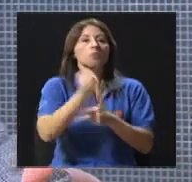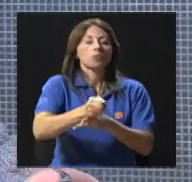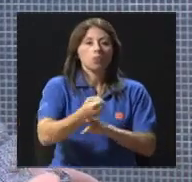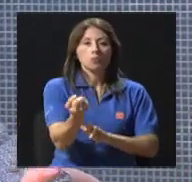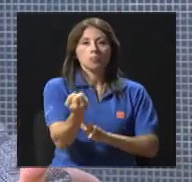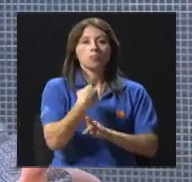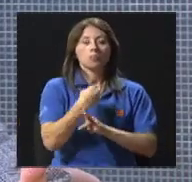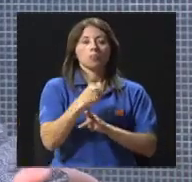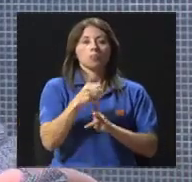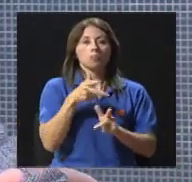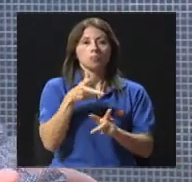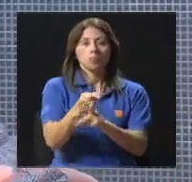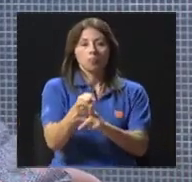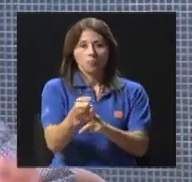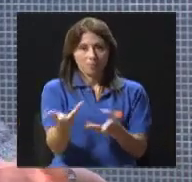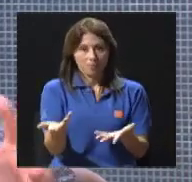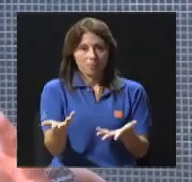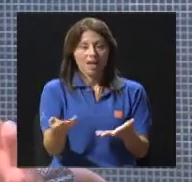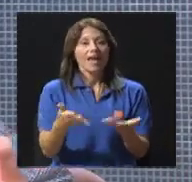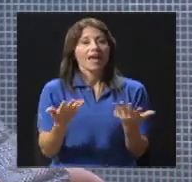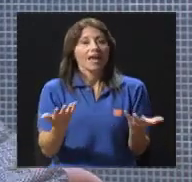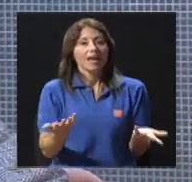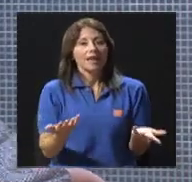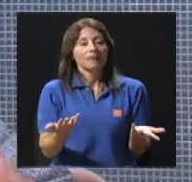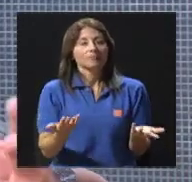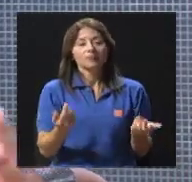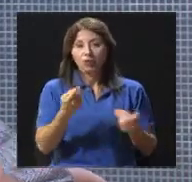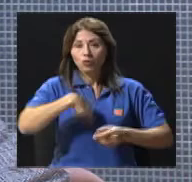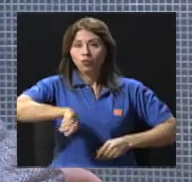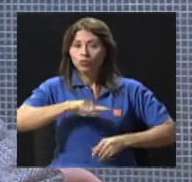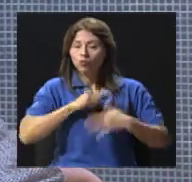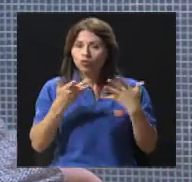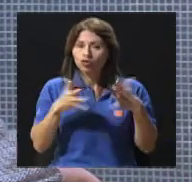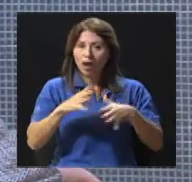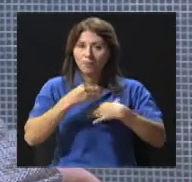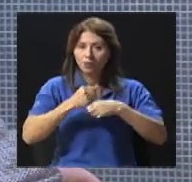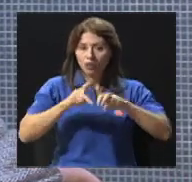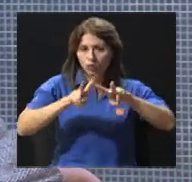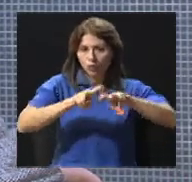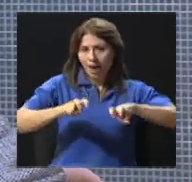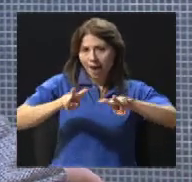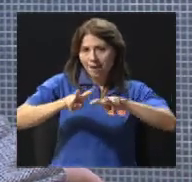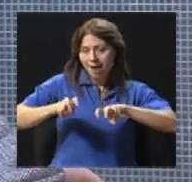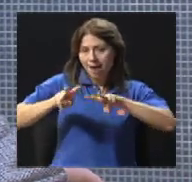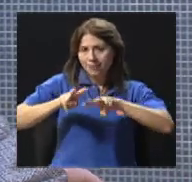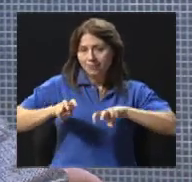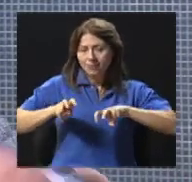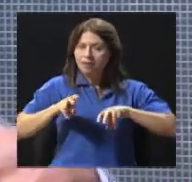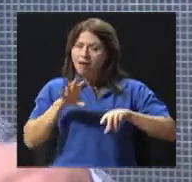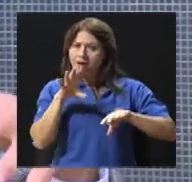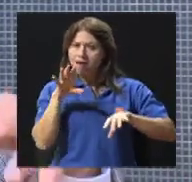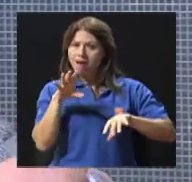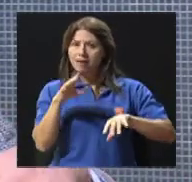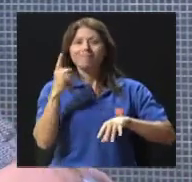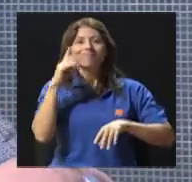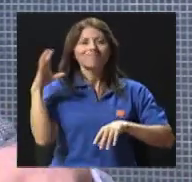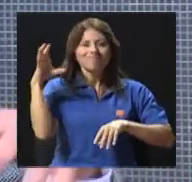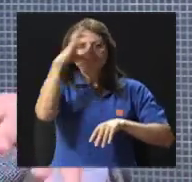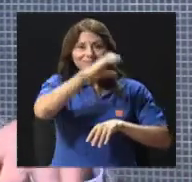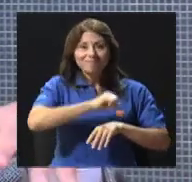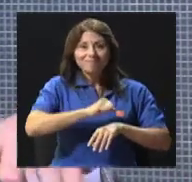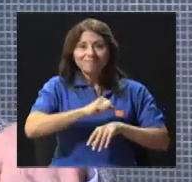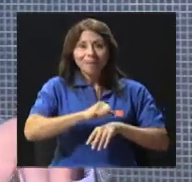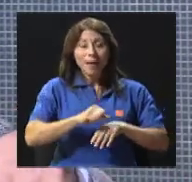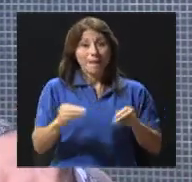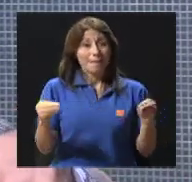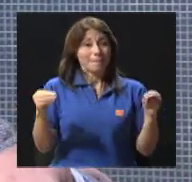tránsito, homicidios y suicidios. En este caso particular, bueno, entre los análisis que hemos hecho, el cáncer, por ejemplo, hoy día